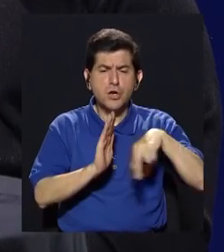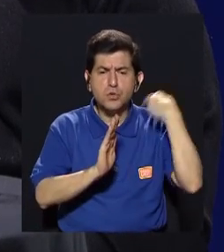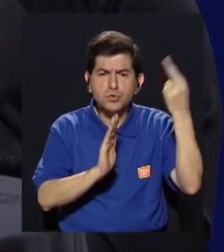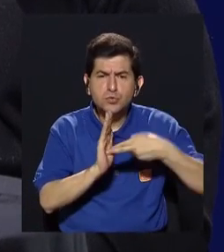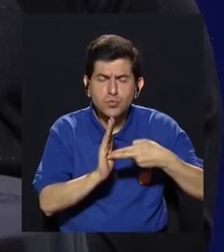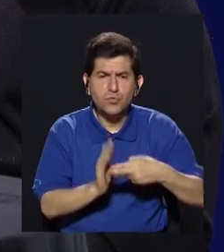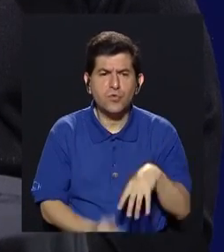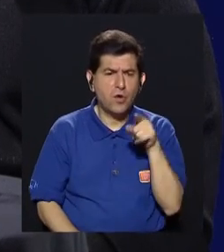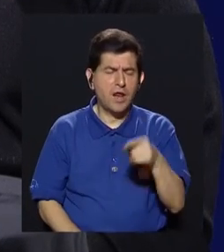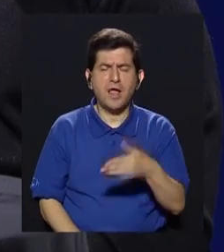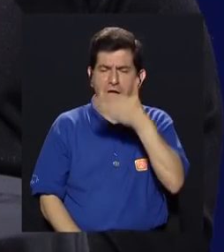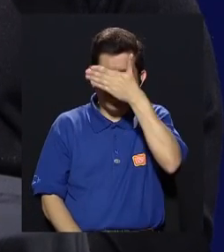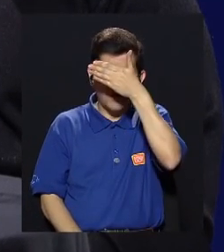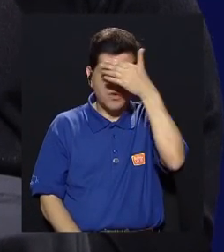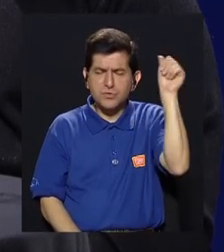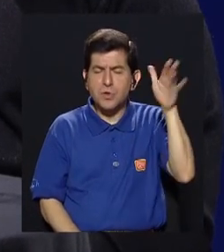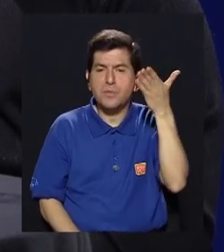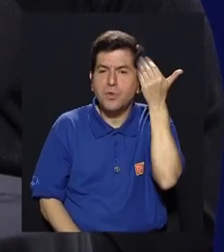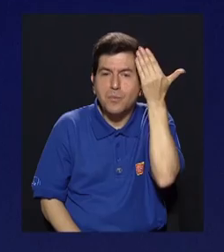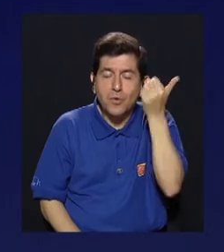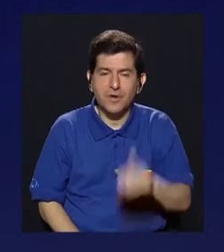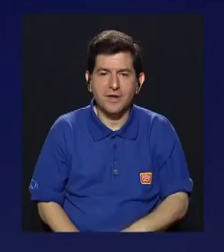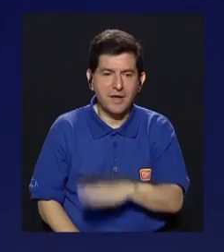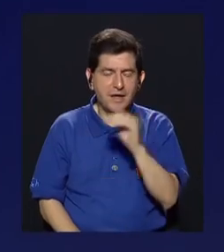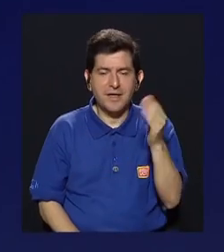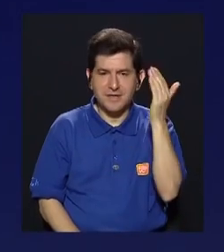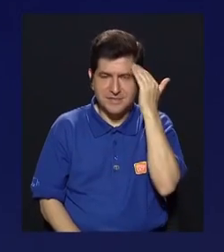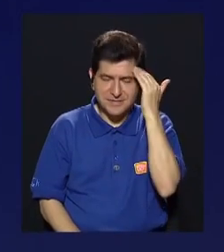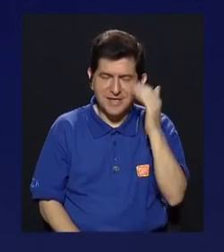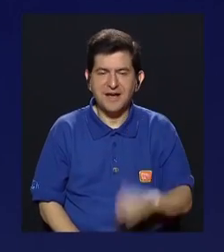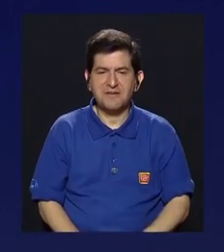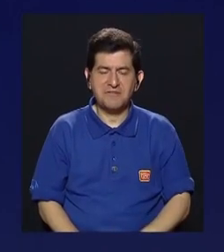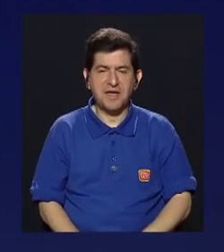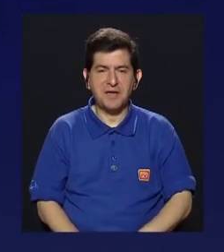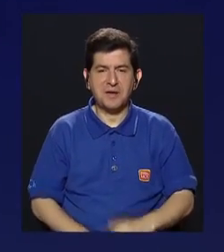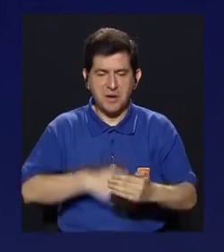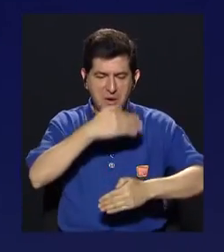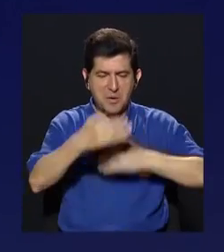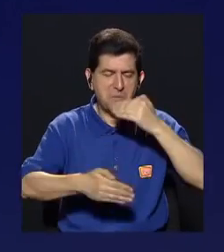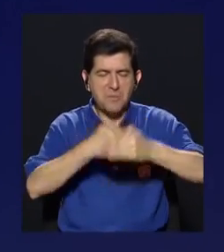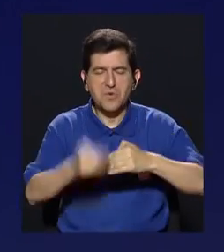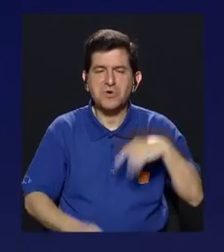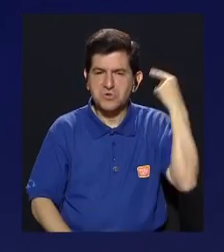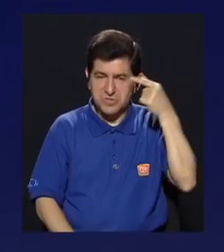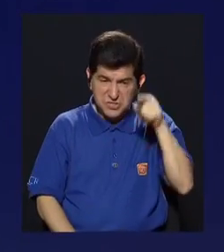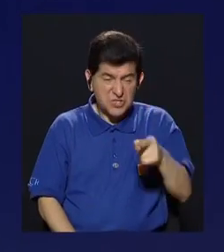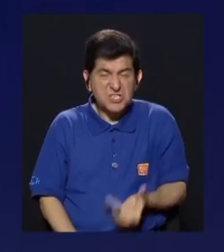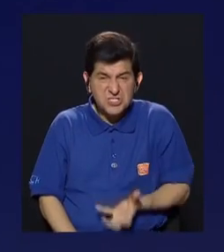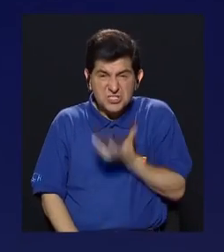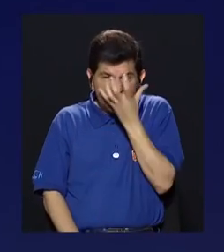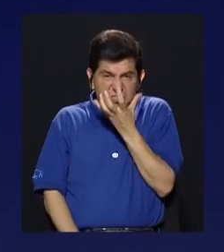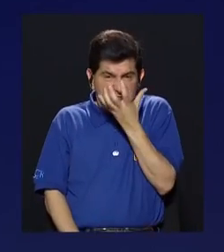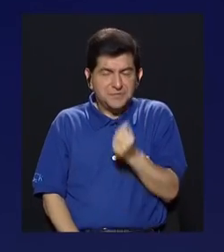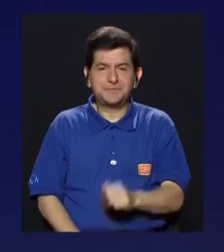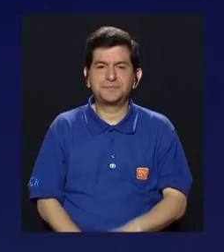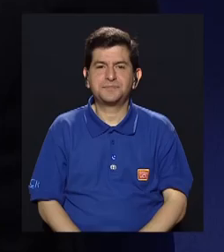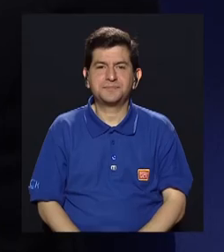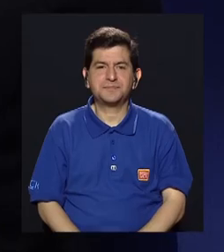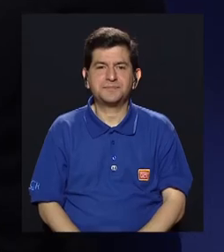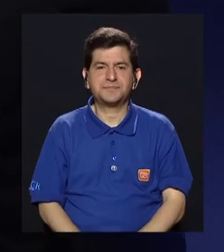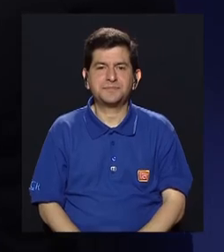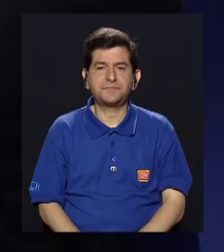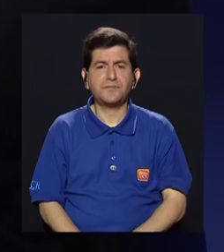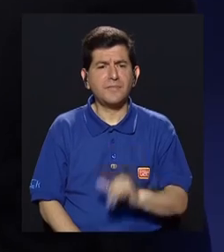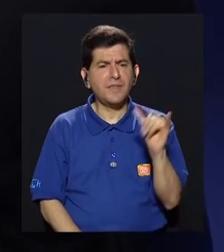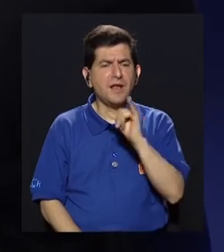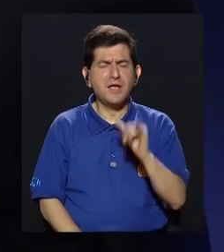cuál es su rol y entienden por qué han sido olvidados y entienden cuál es la actitud de los gobiernos y eso les enoja muchísimo y también